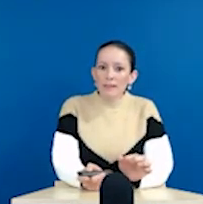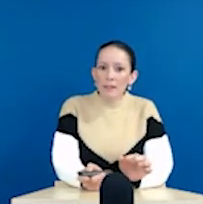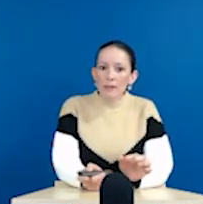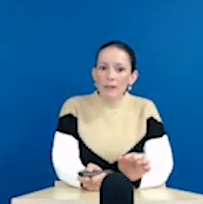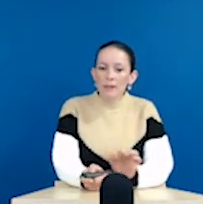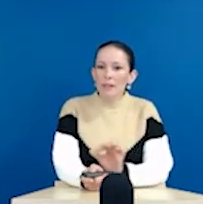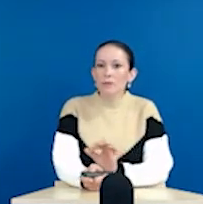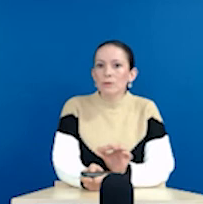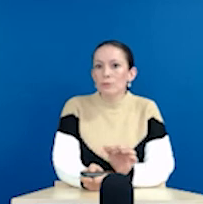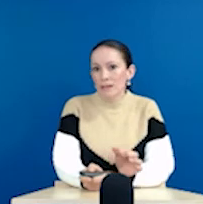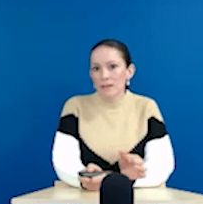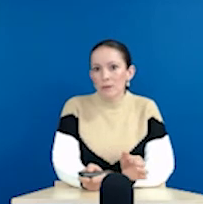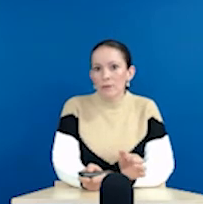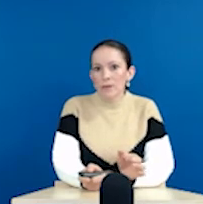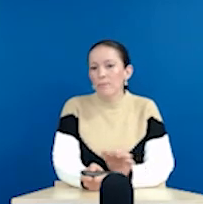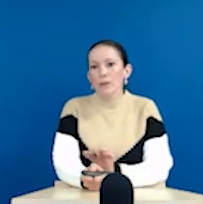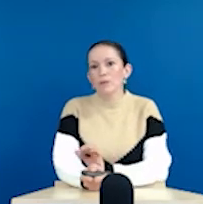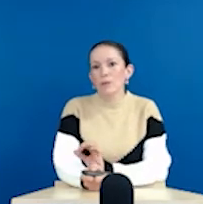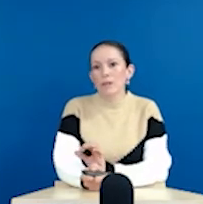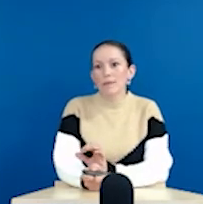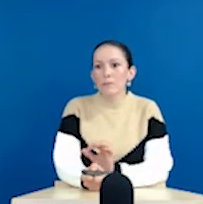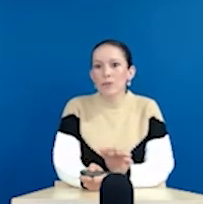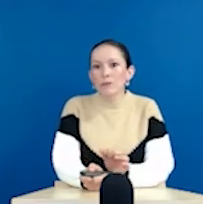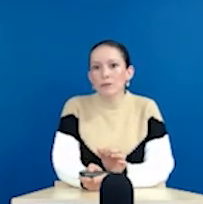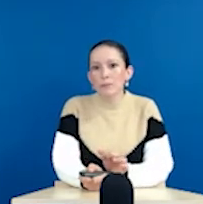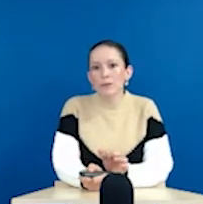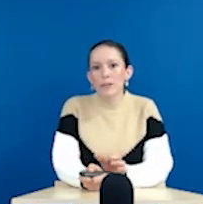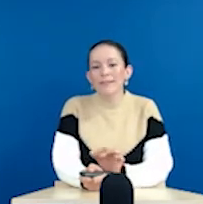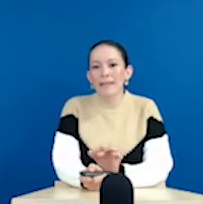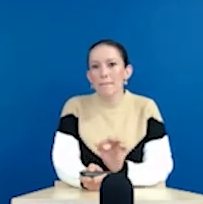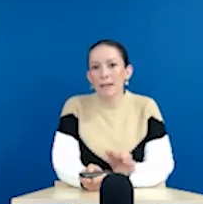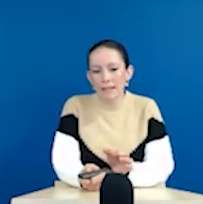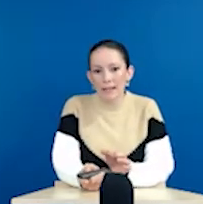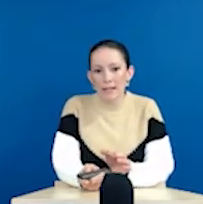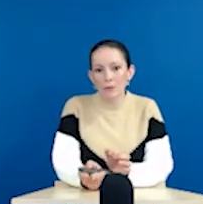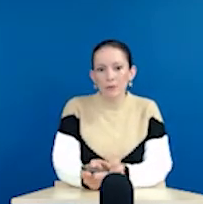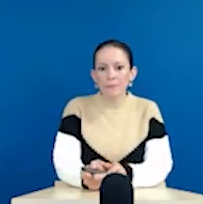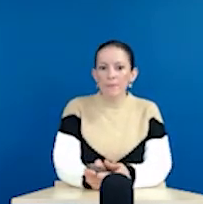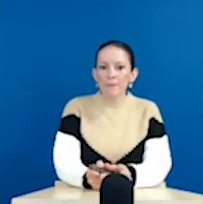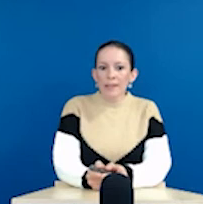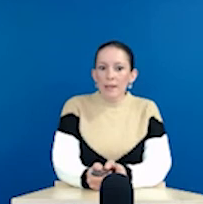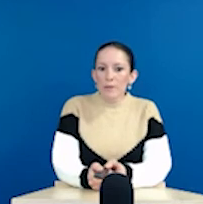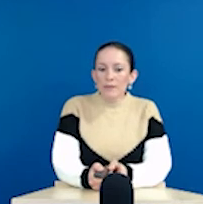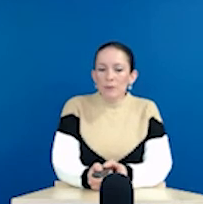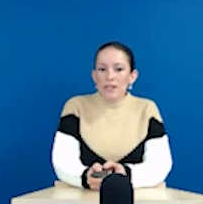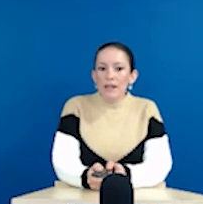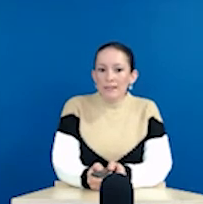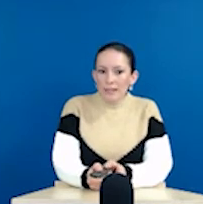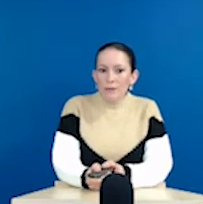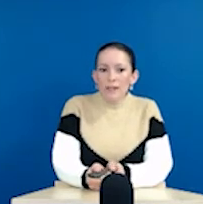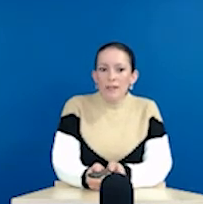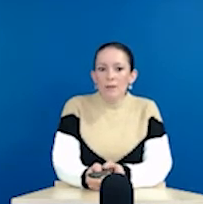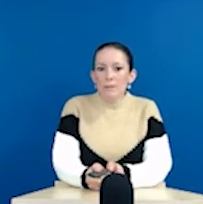comunicación asertiva, esto es un éxito y podemos lograr muchas cosas positivas e impactar en ellos. Una